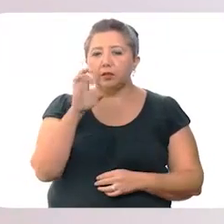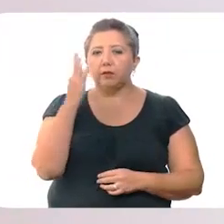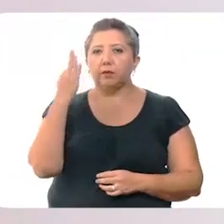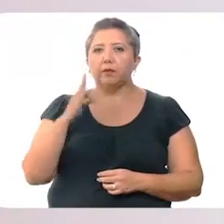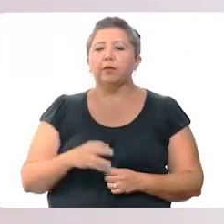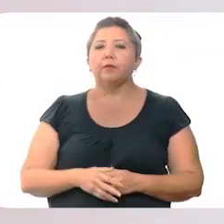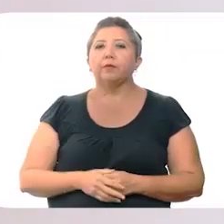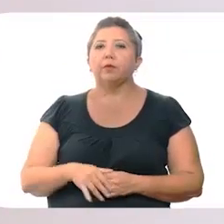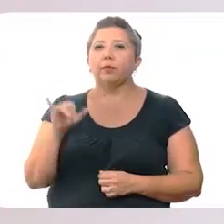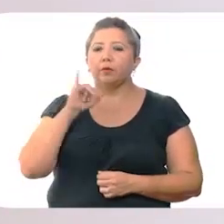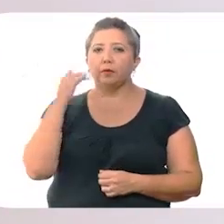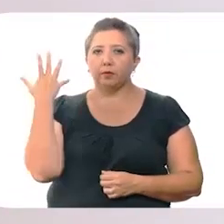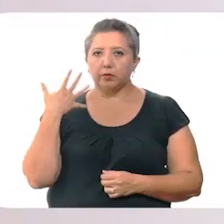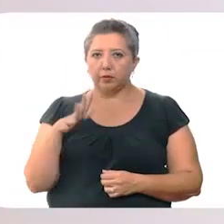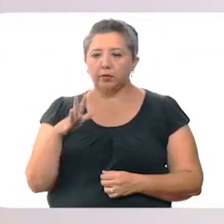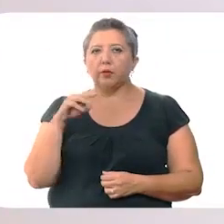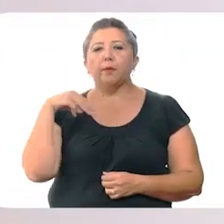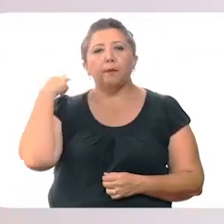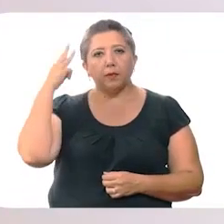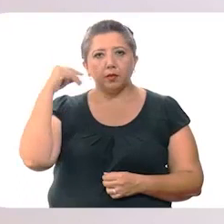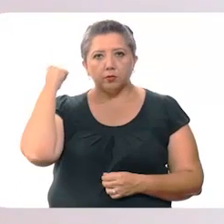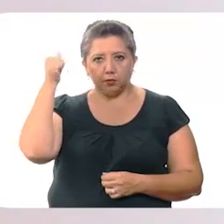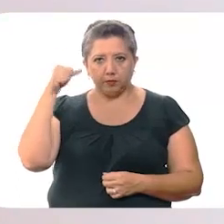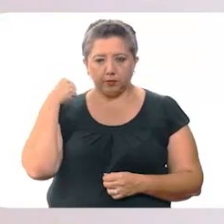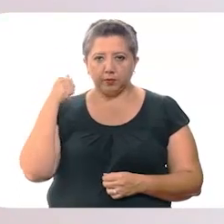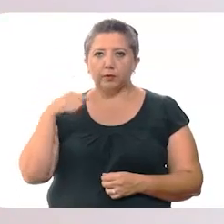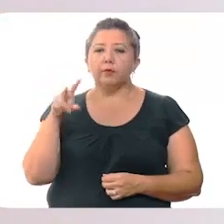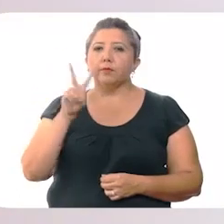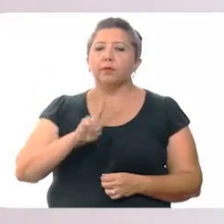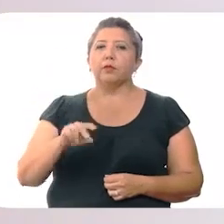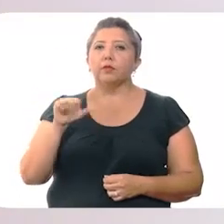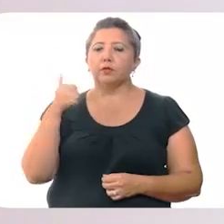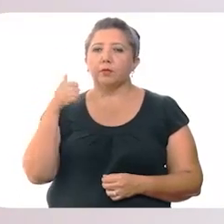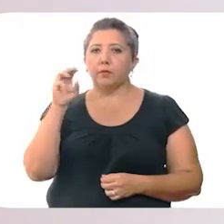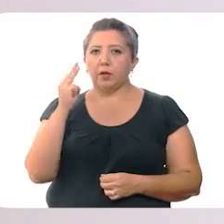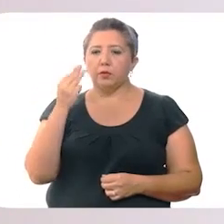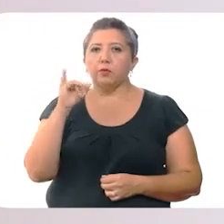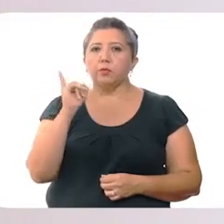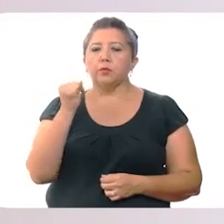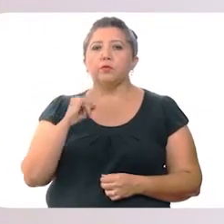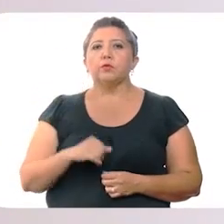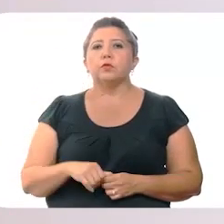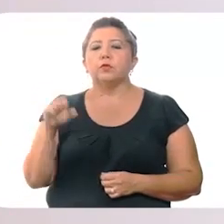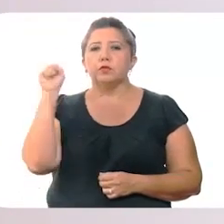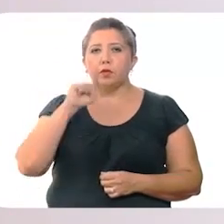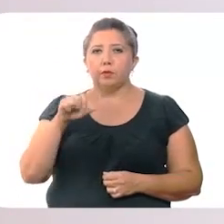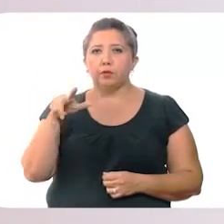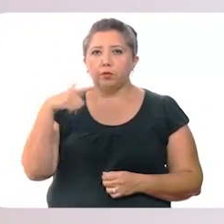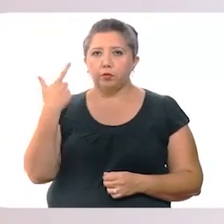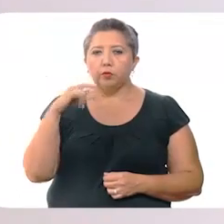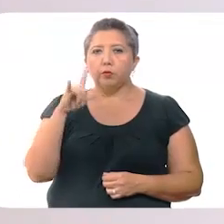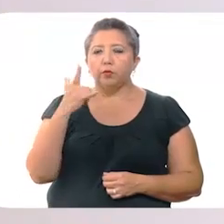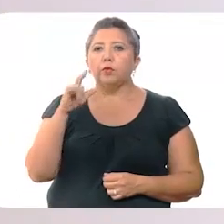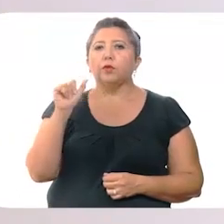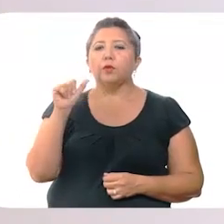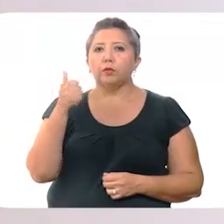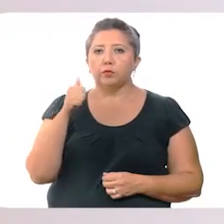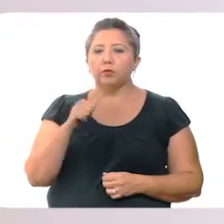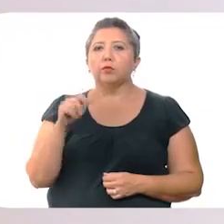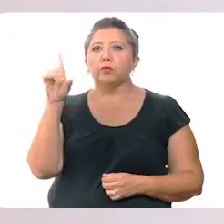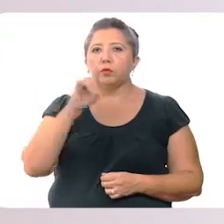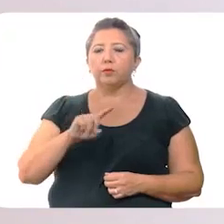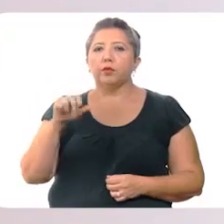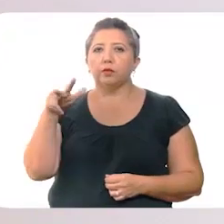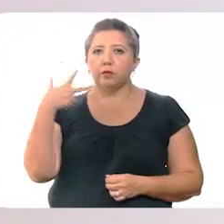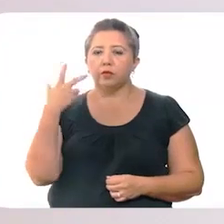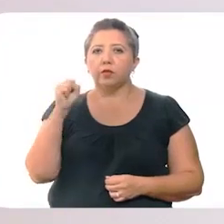y febrero, jueves 10 a los de marzo y abril, viernes 11, mayo y junio, sábado 12, julio y agosto,